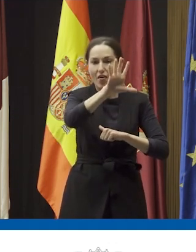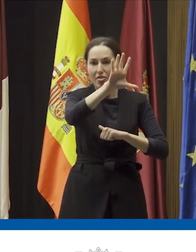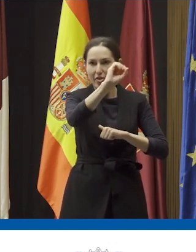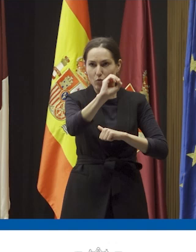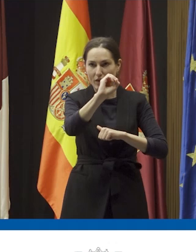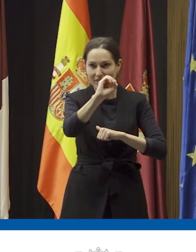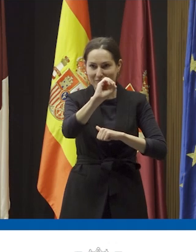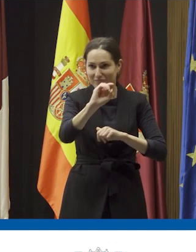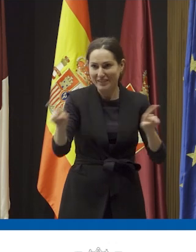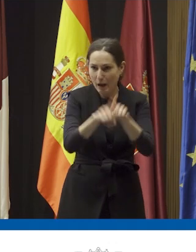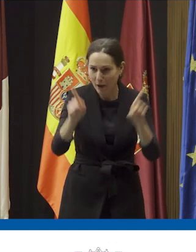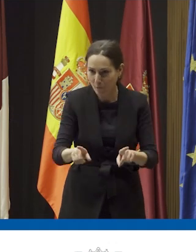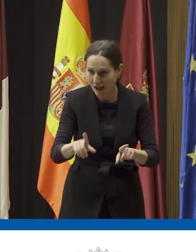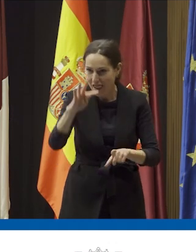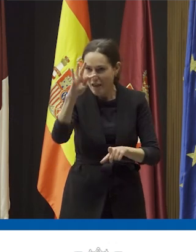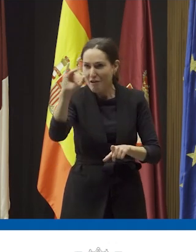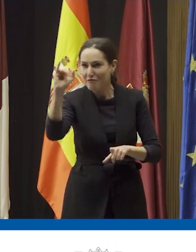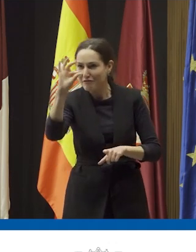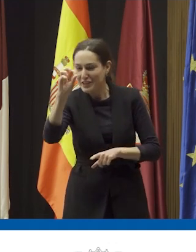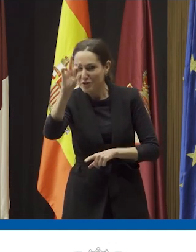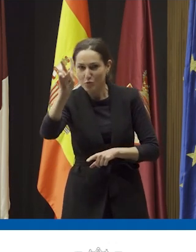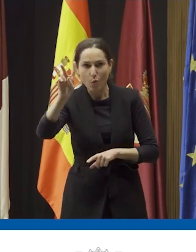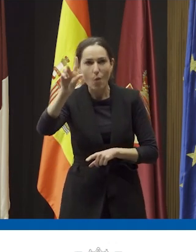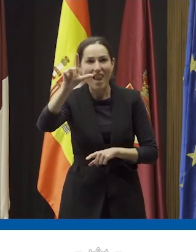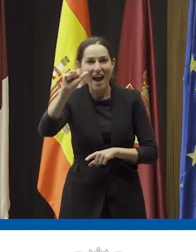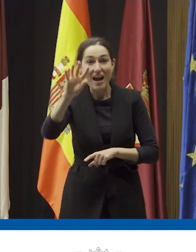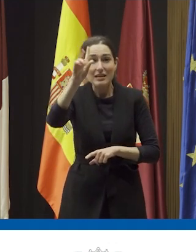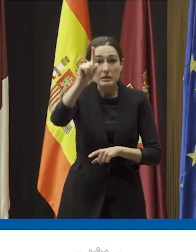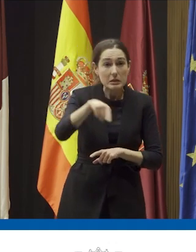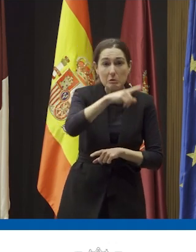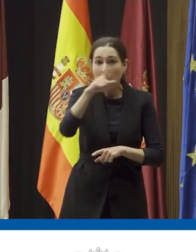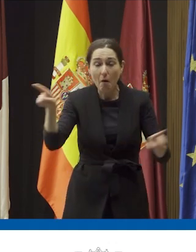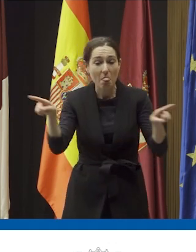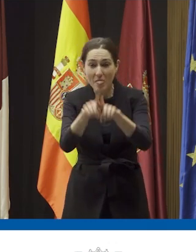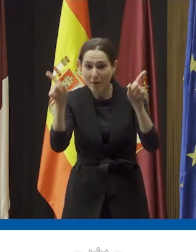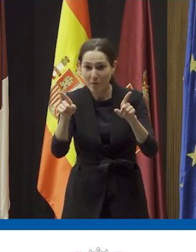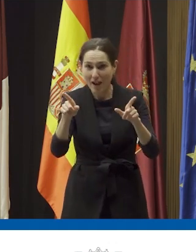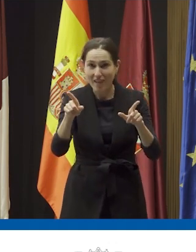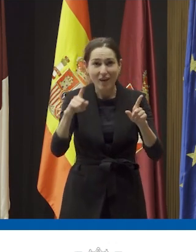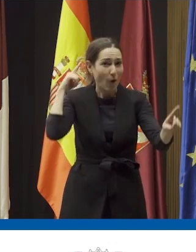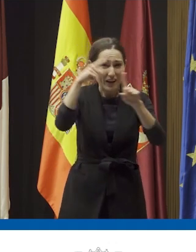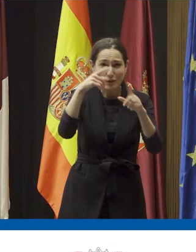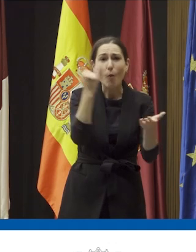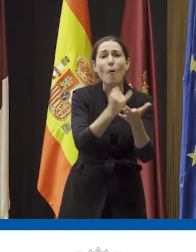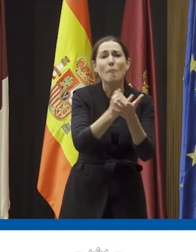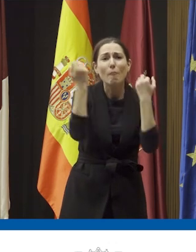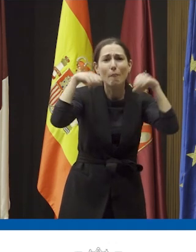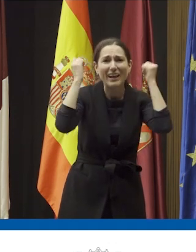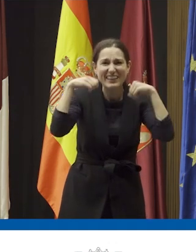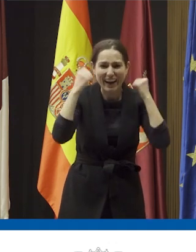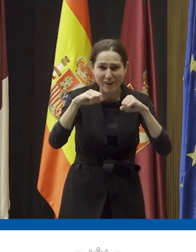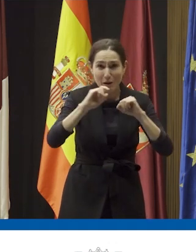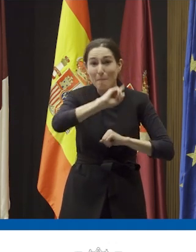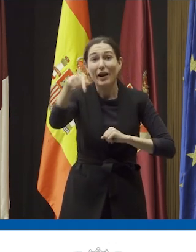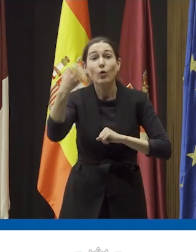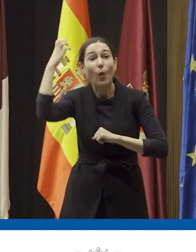o no tuvieran fístula anal. Daba lo mismo. Había que probar un método que fuera seguro para su majestad